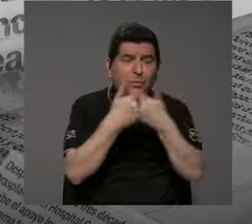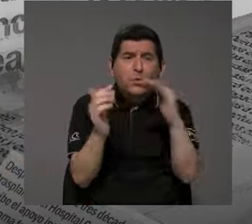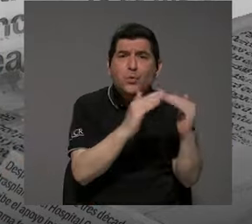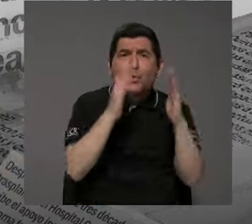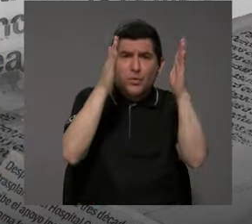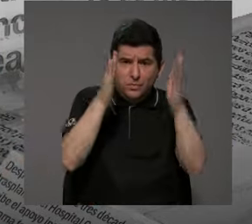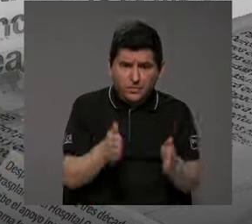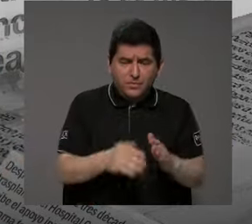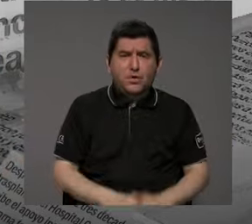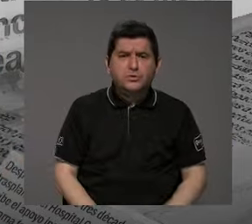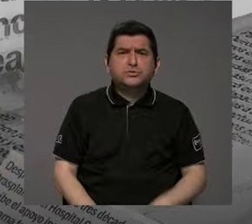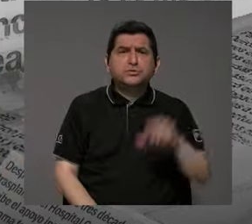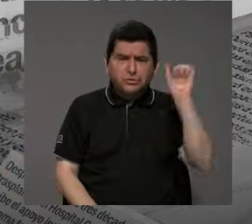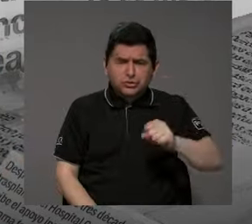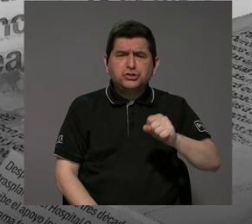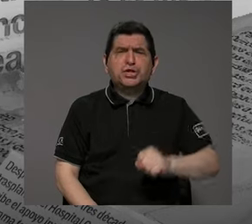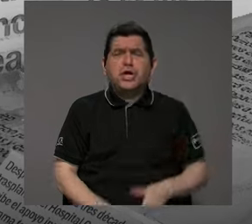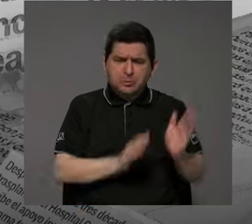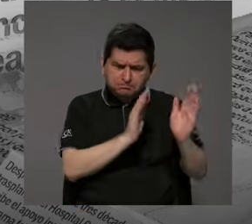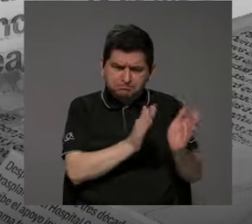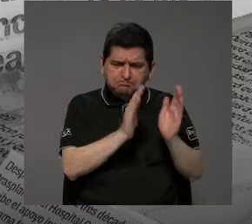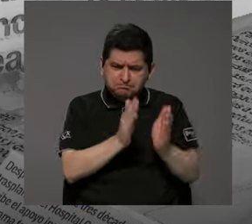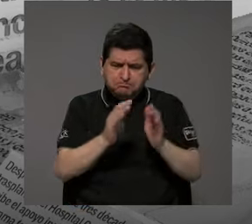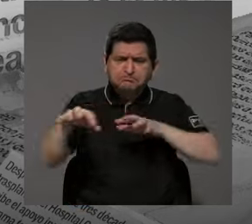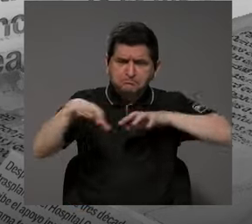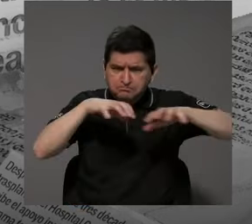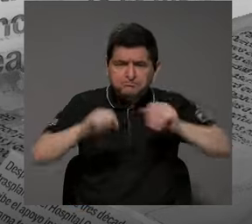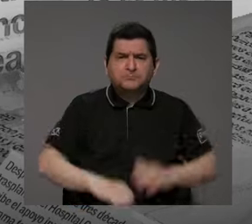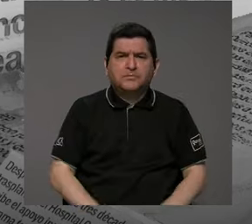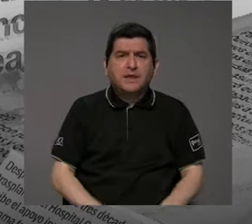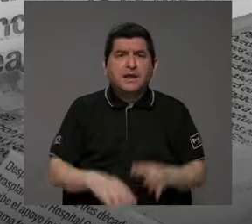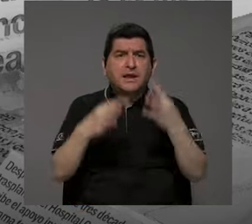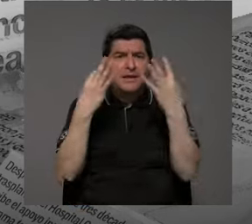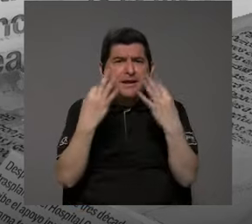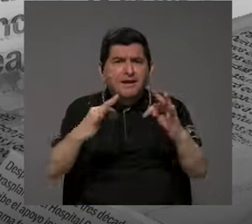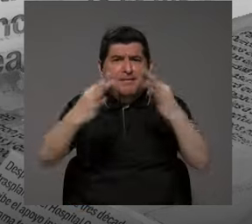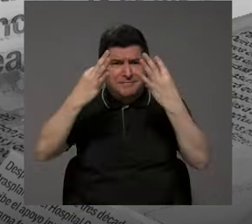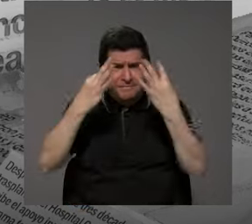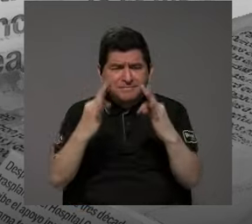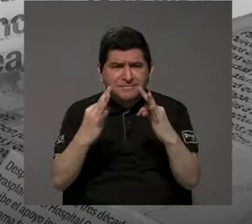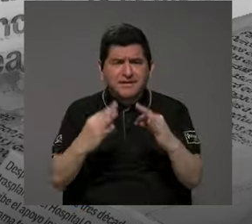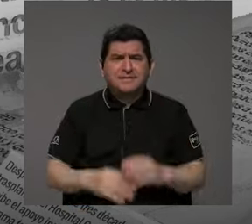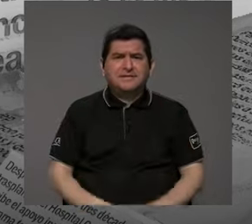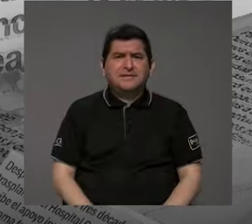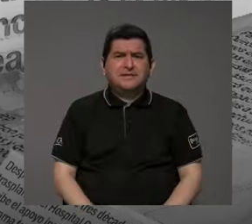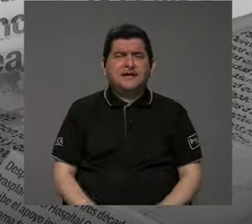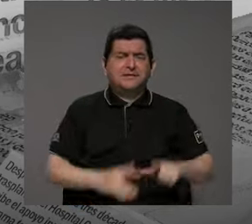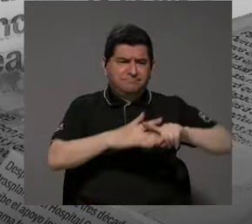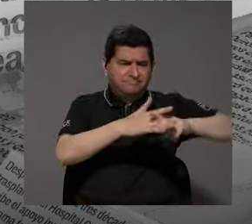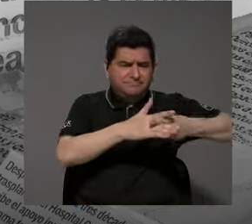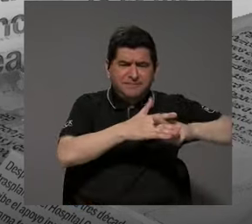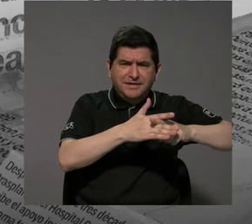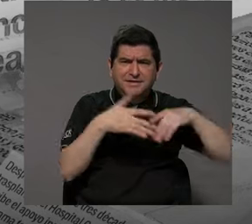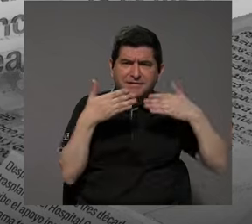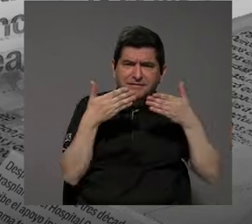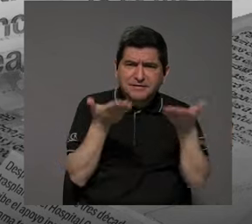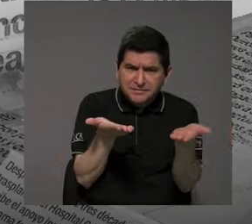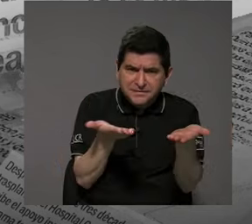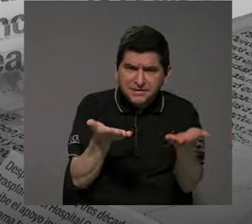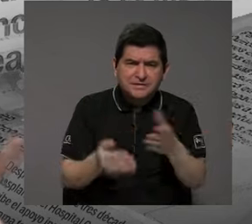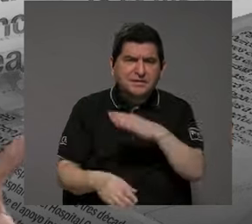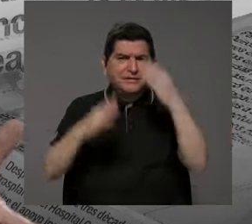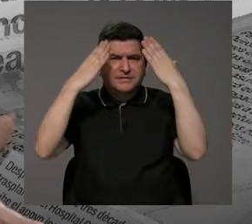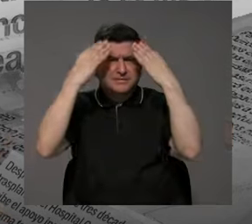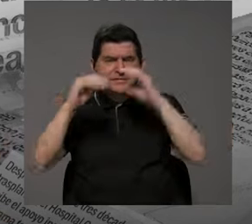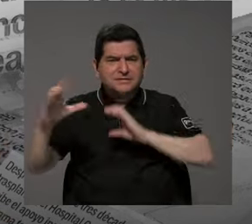ciudadanos que se están moviendo y están tratando de eh brindar herramientas y